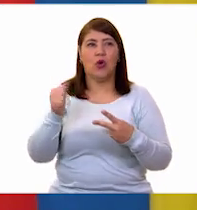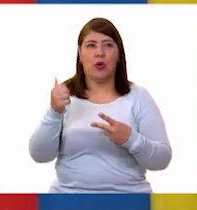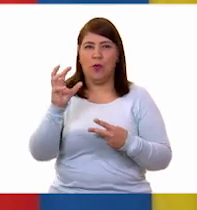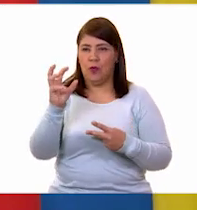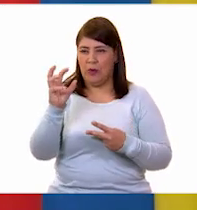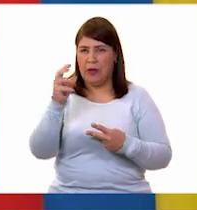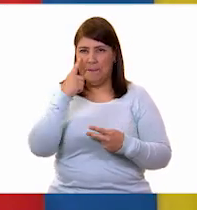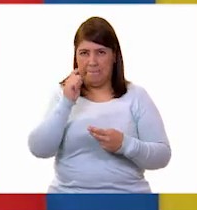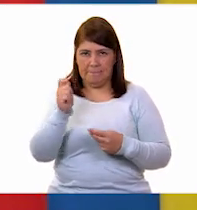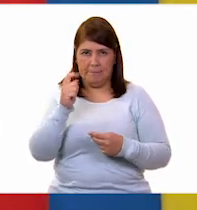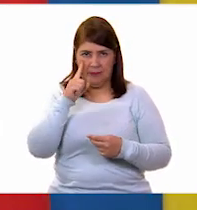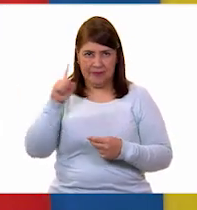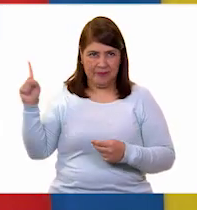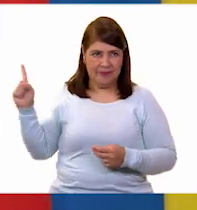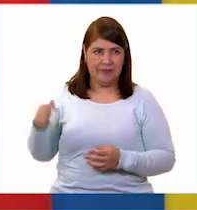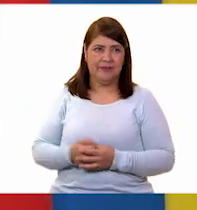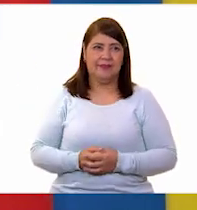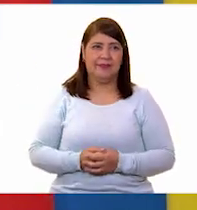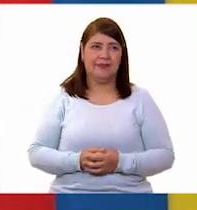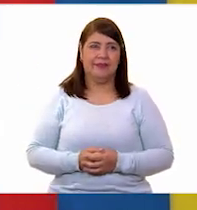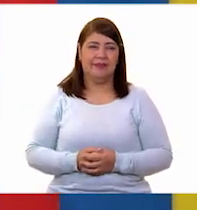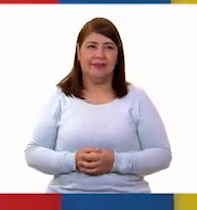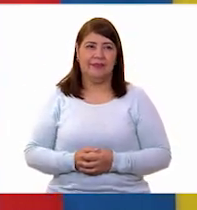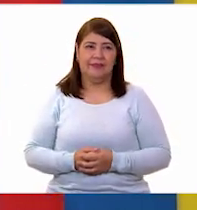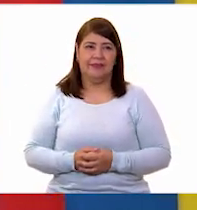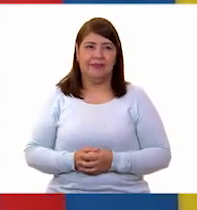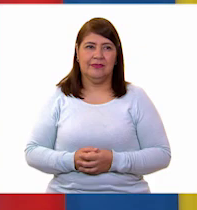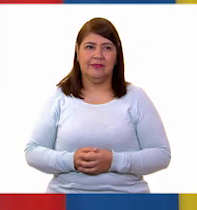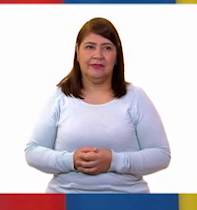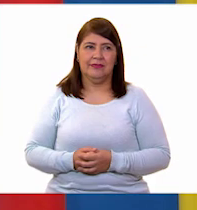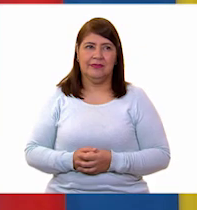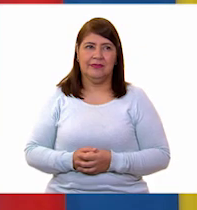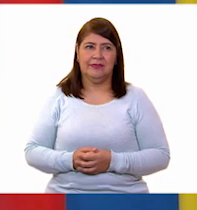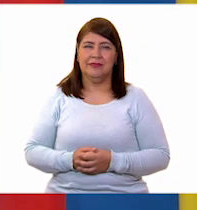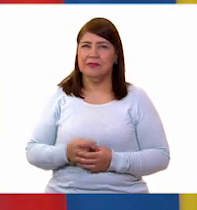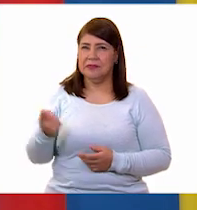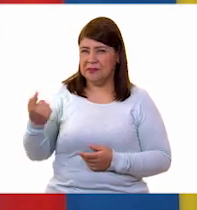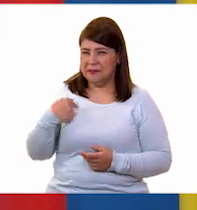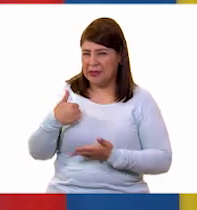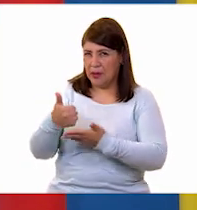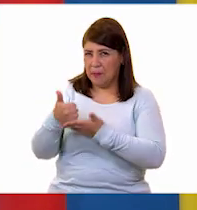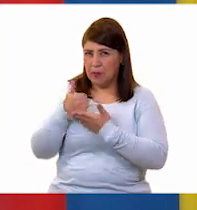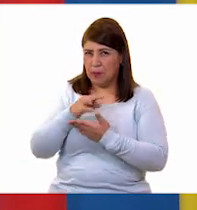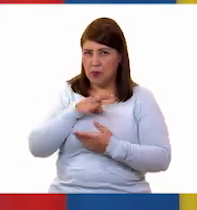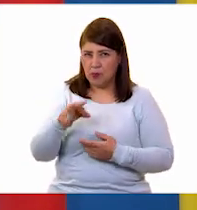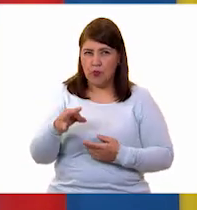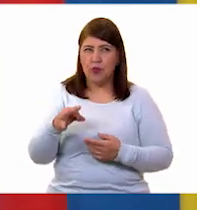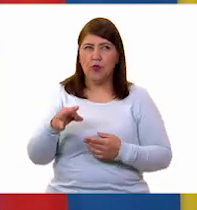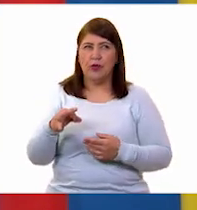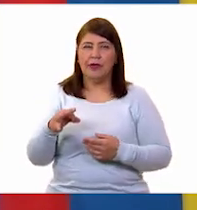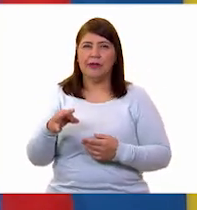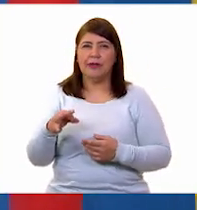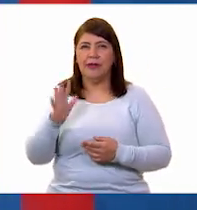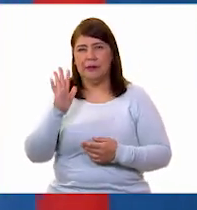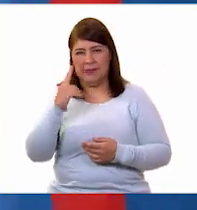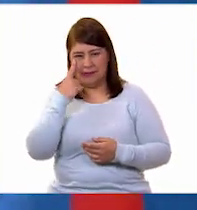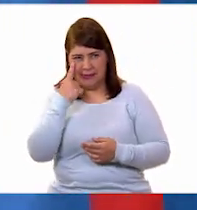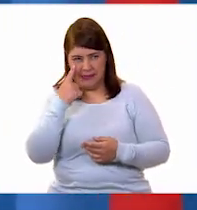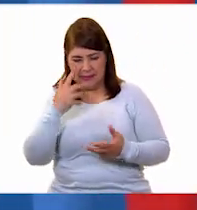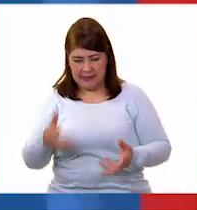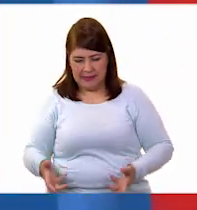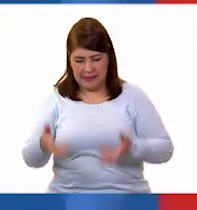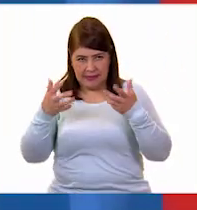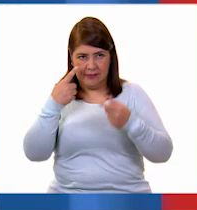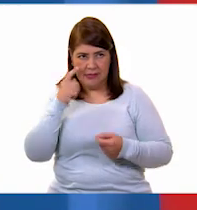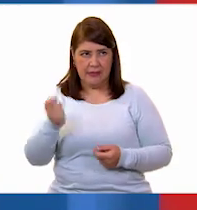tenemos. ¿Sale? Muy bien. María, ¿me puedes ayudar a traer el globo? Bueno, más bien, lo vamos a sacar desde aquí,